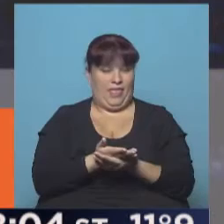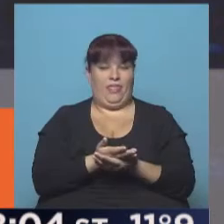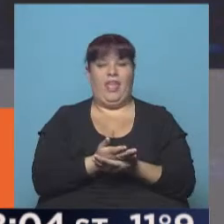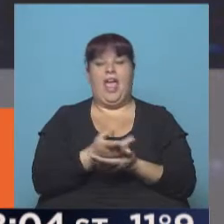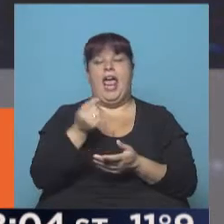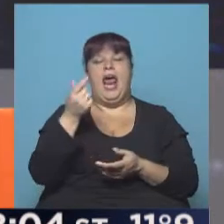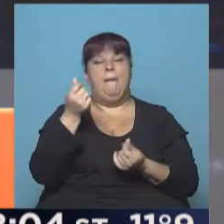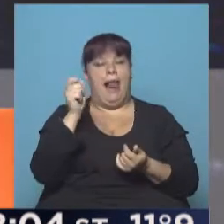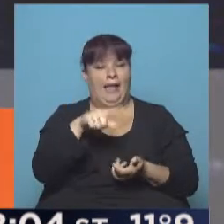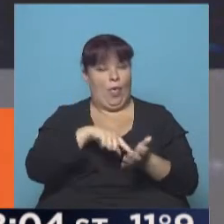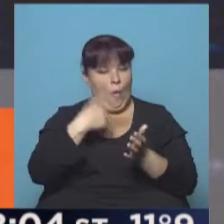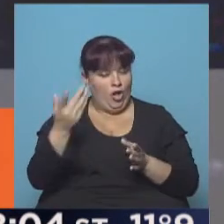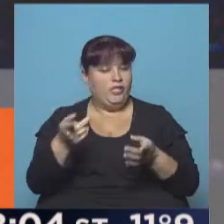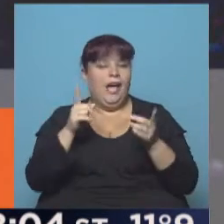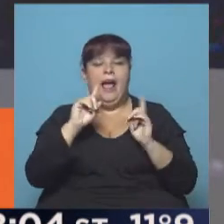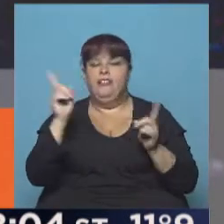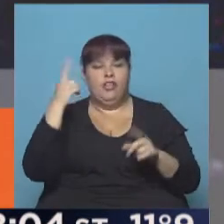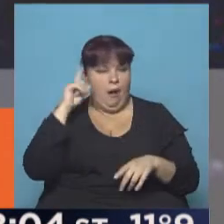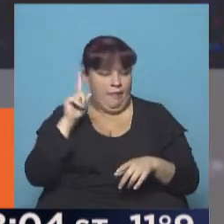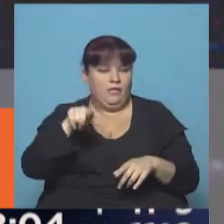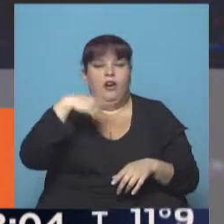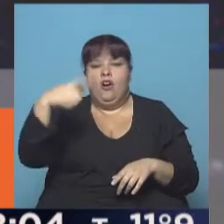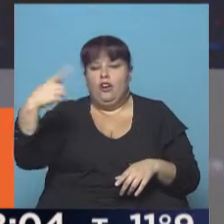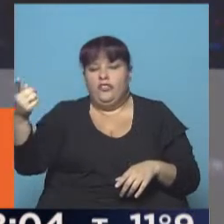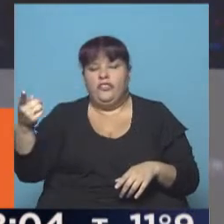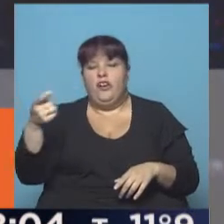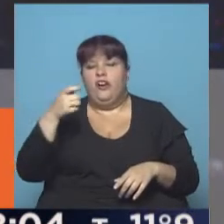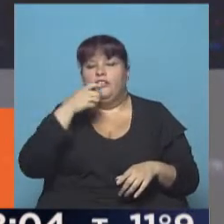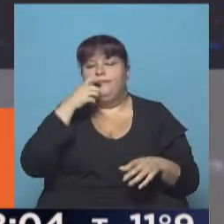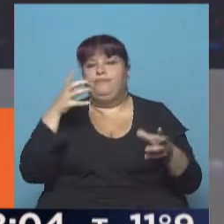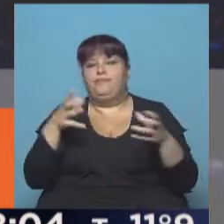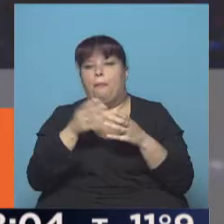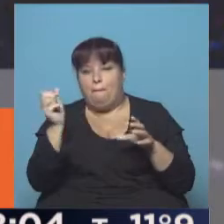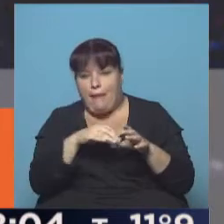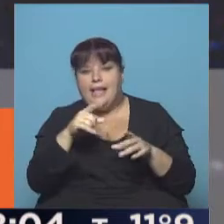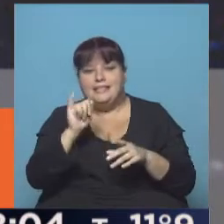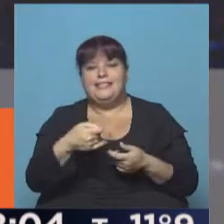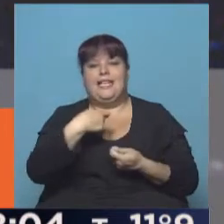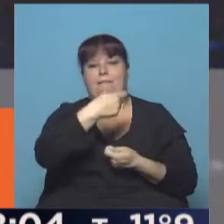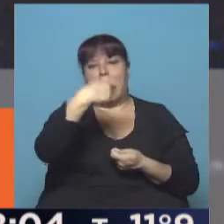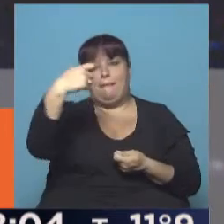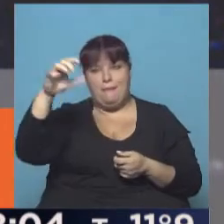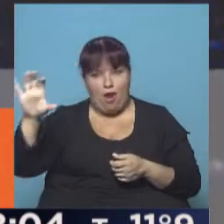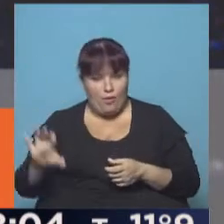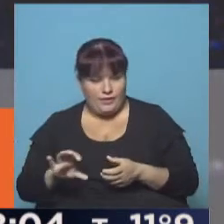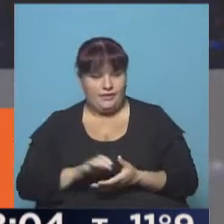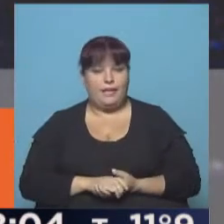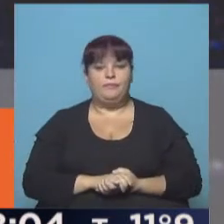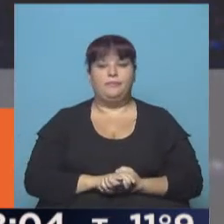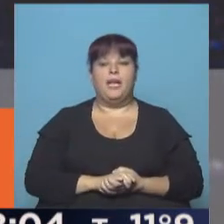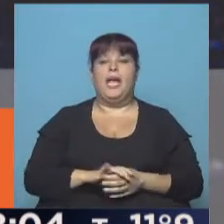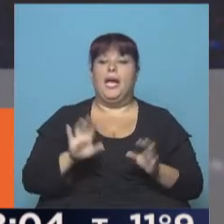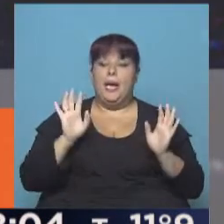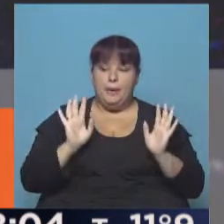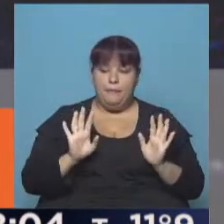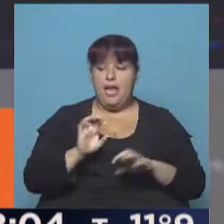del fondo del conurbano, sino que no ha sido considerado en otros fondos que sí son distribuidos al resto de las provincias.